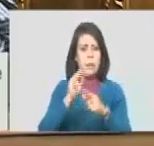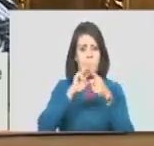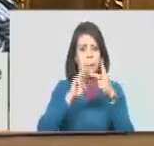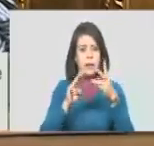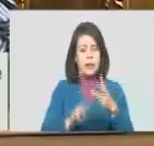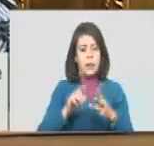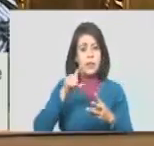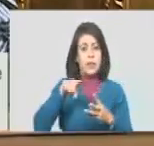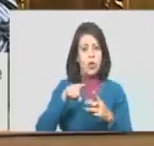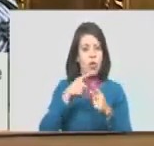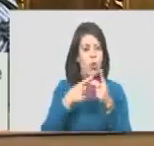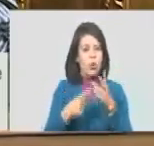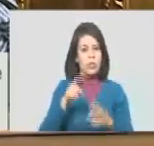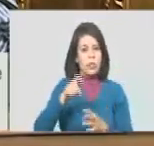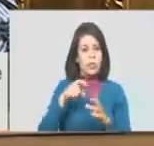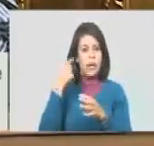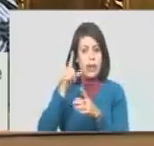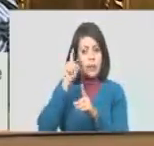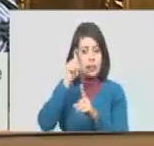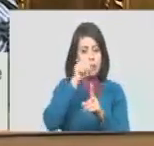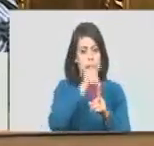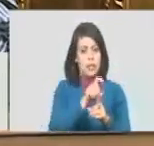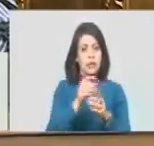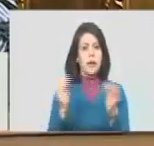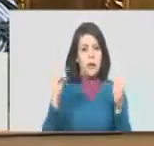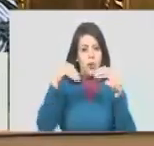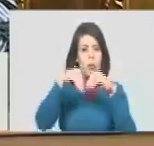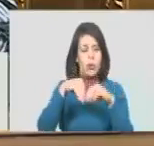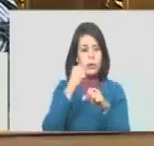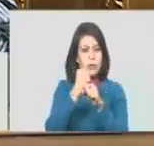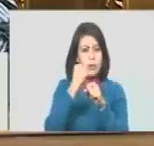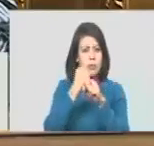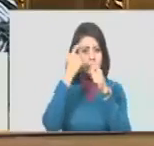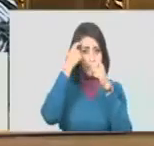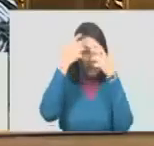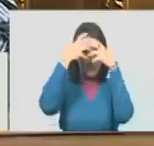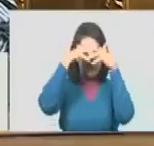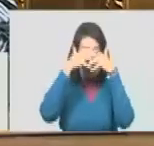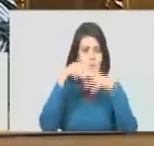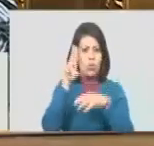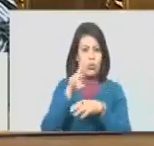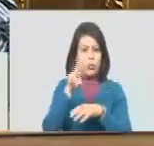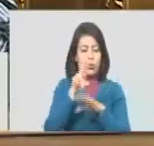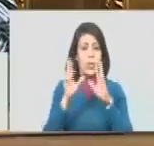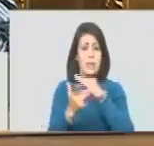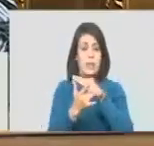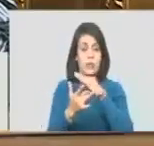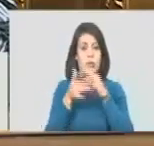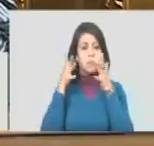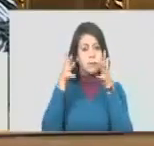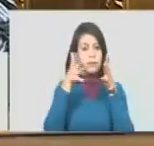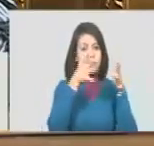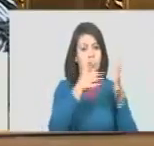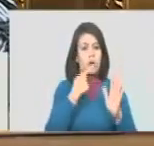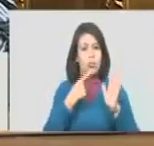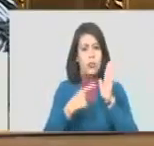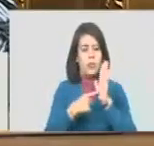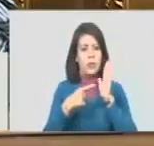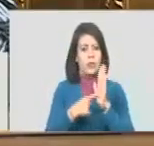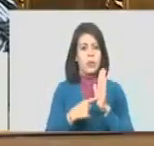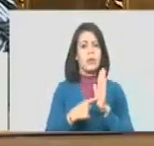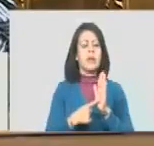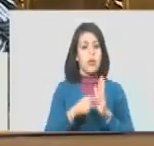los recursos pedagógicos acordes con su nivel de funcionamiento y el uso de las nuevas tecnologías recomendadas para el cumplimiento de